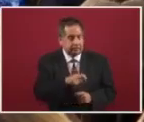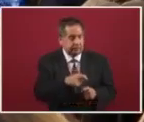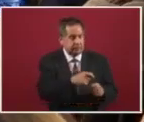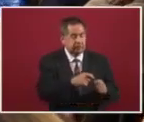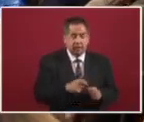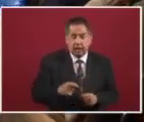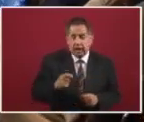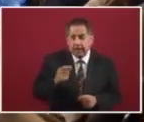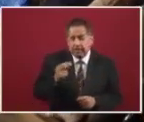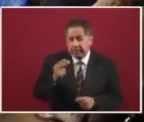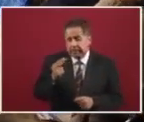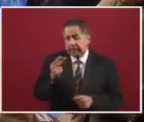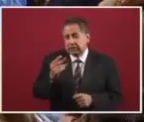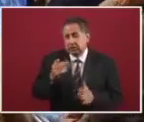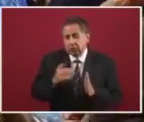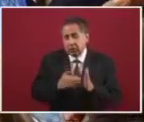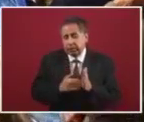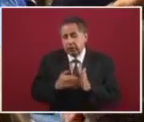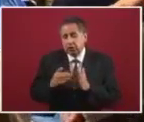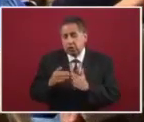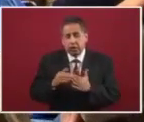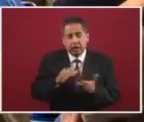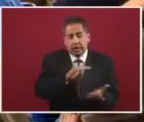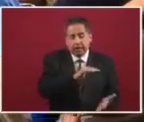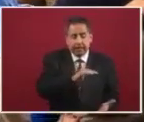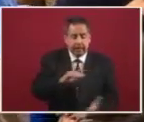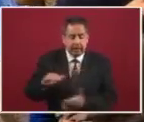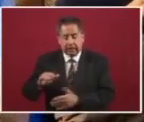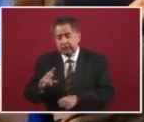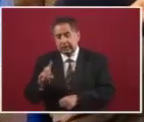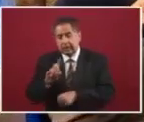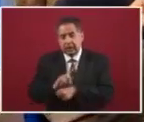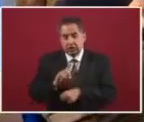25 millones de barriles diarios,